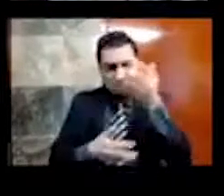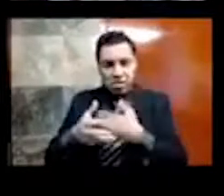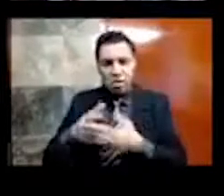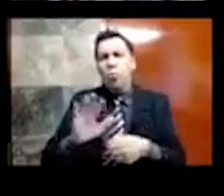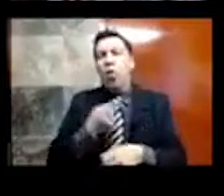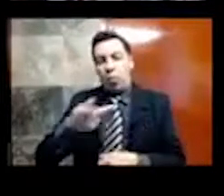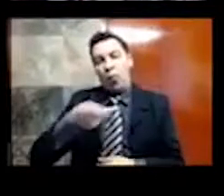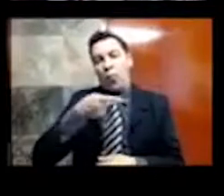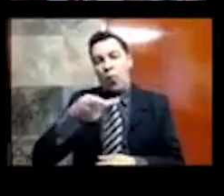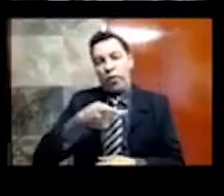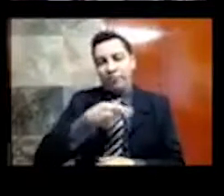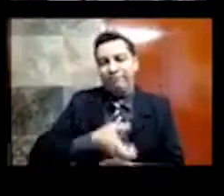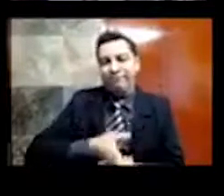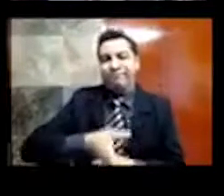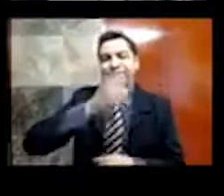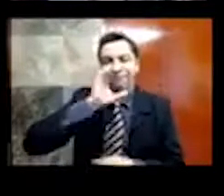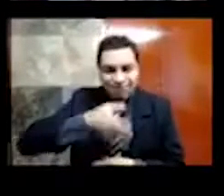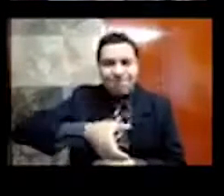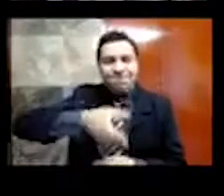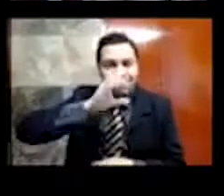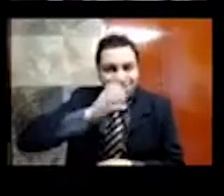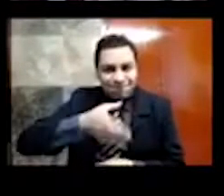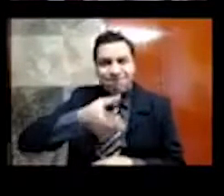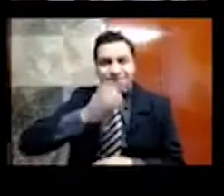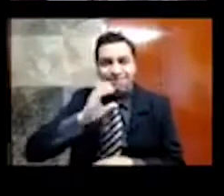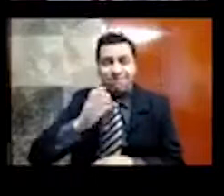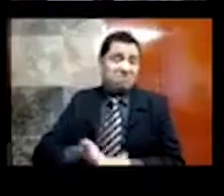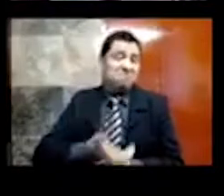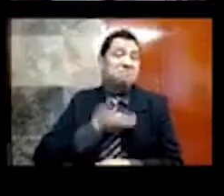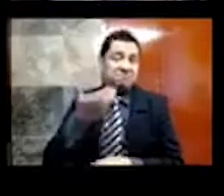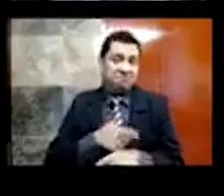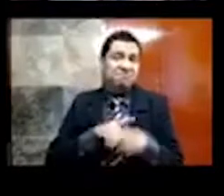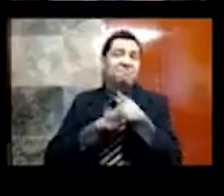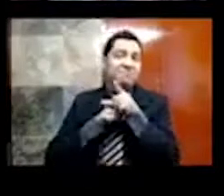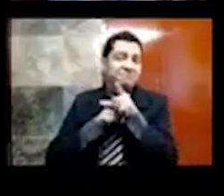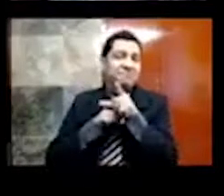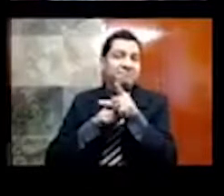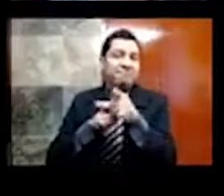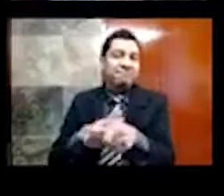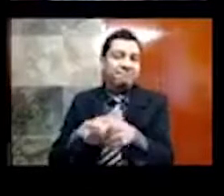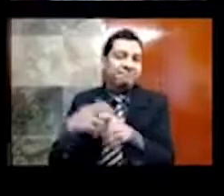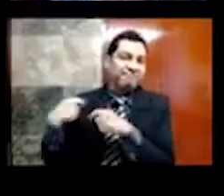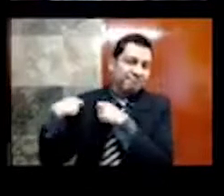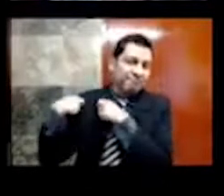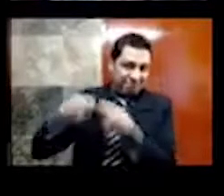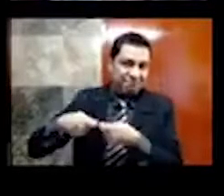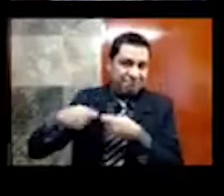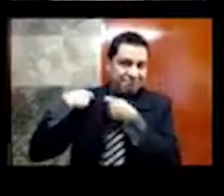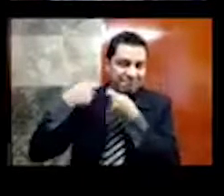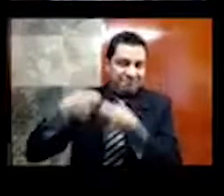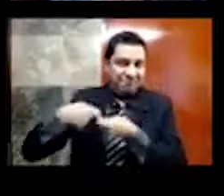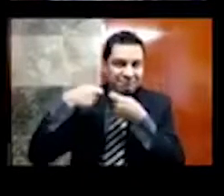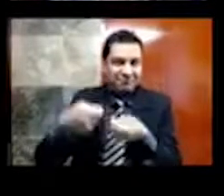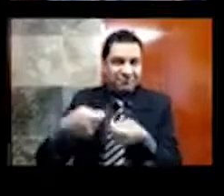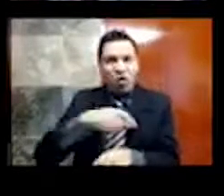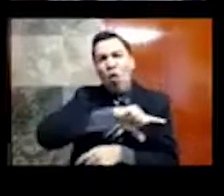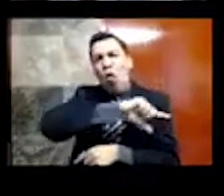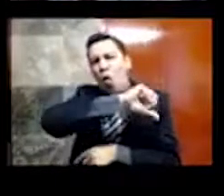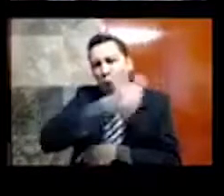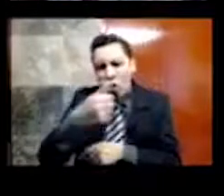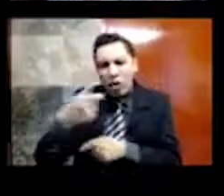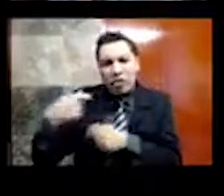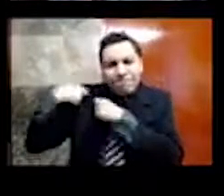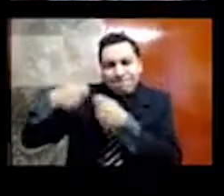bueno, este tipo de costumbres sí perseveran, es decir, las otras que son de portarse bien, esas no. Pero